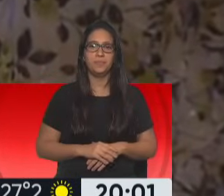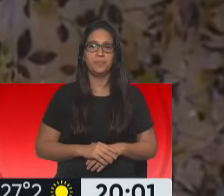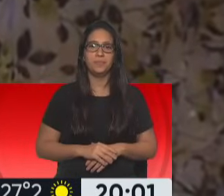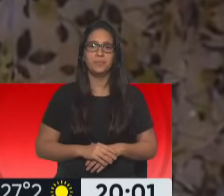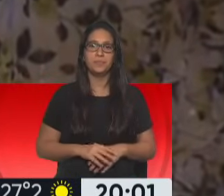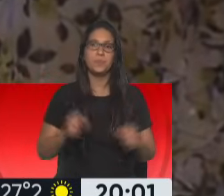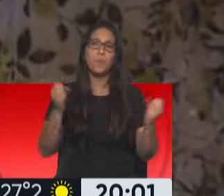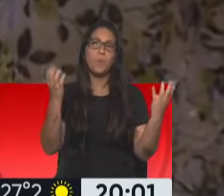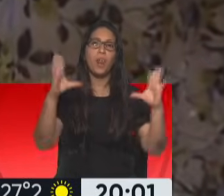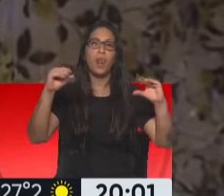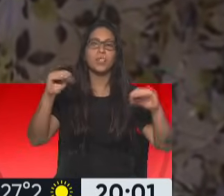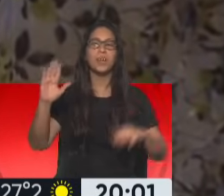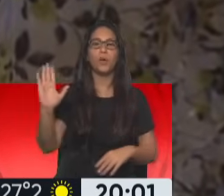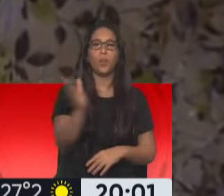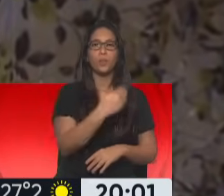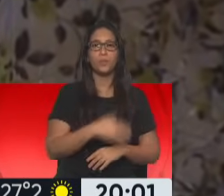Buenas noches a todos.